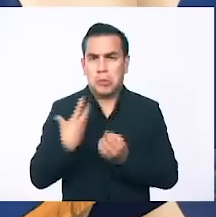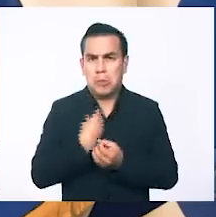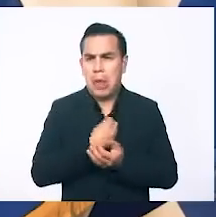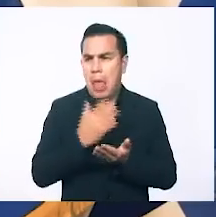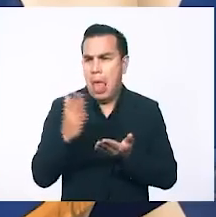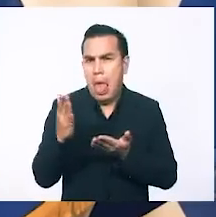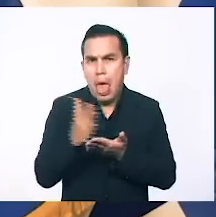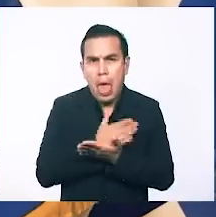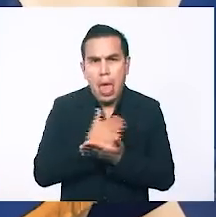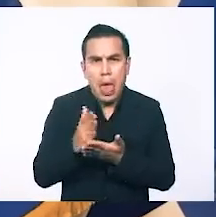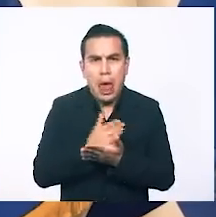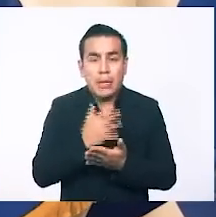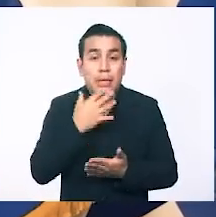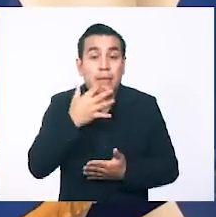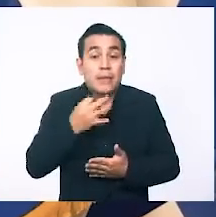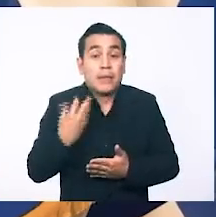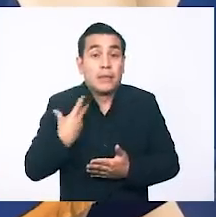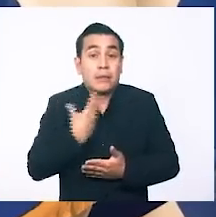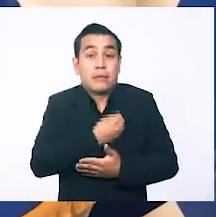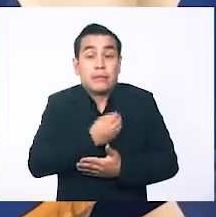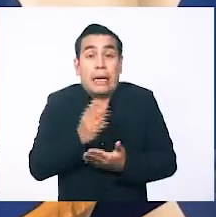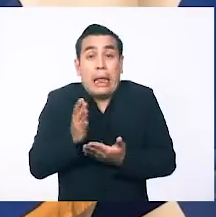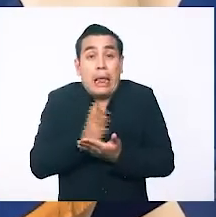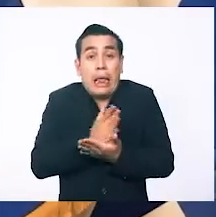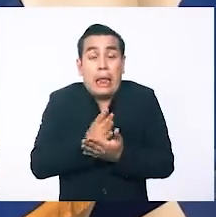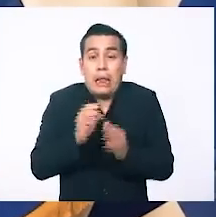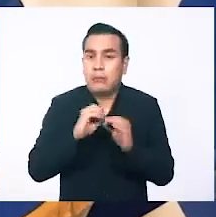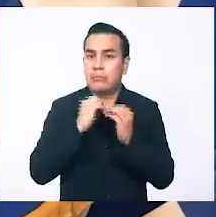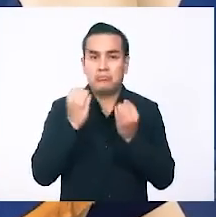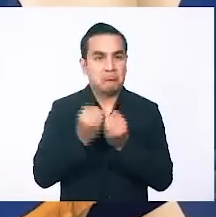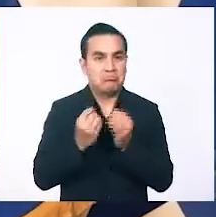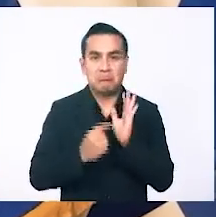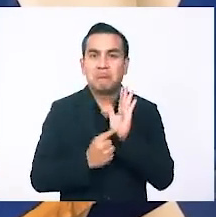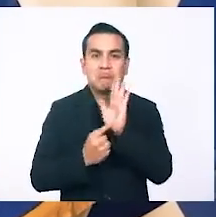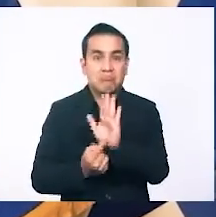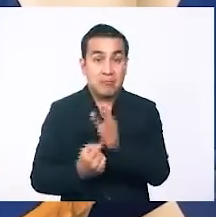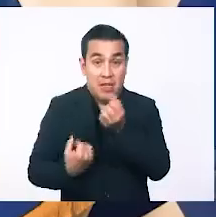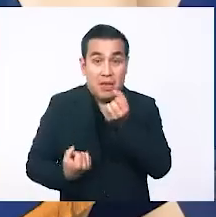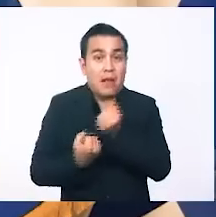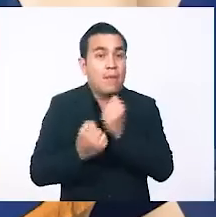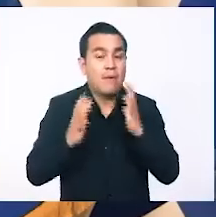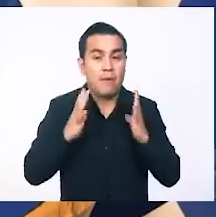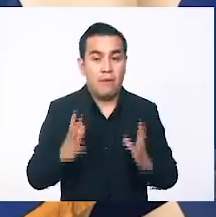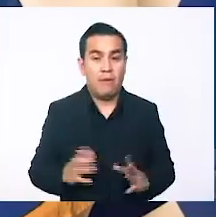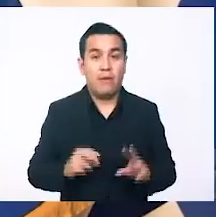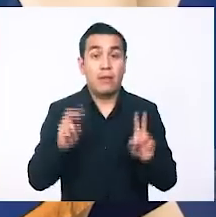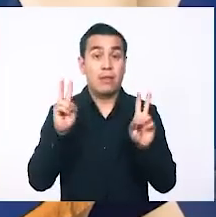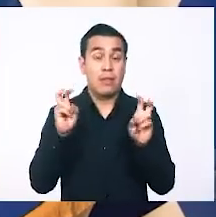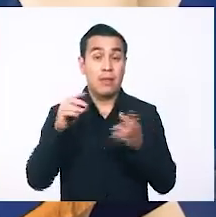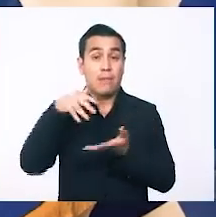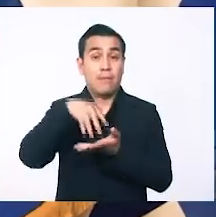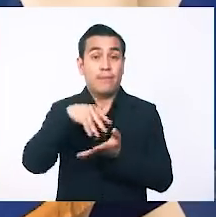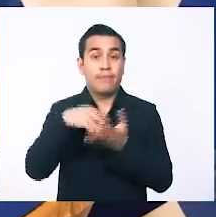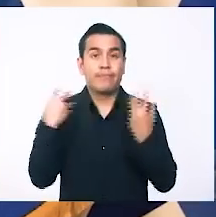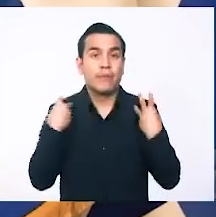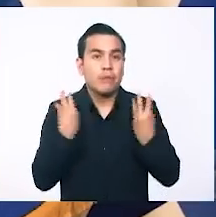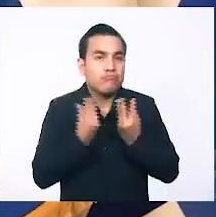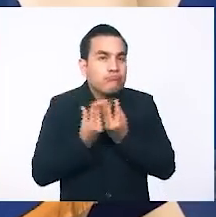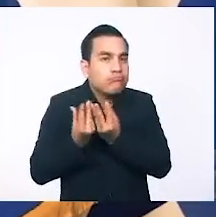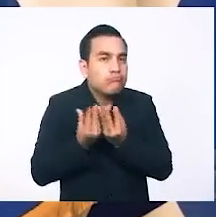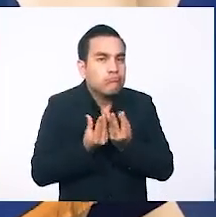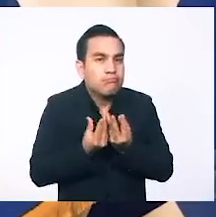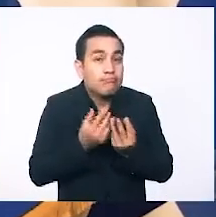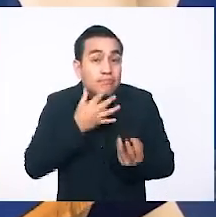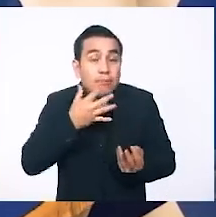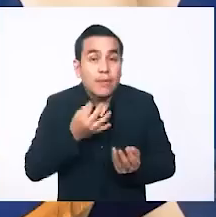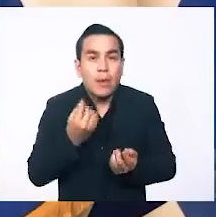ninguna. Entonces nosotros no tenemos una ONG que nos represente en esa sociedad civil que se han inventado.